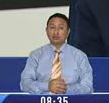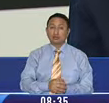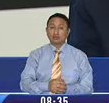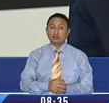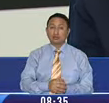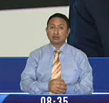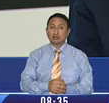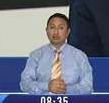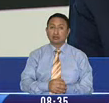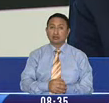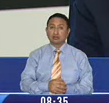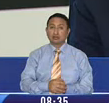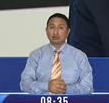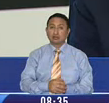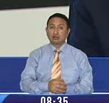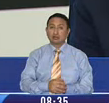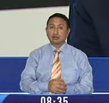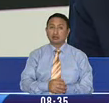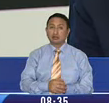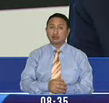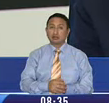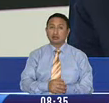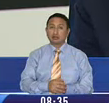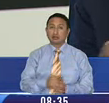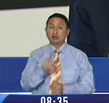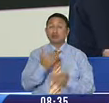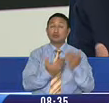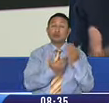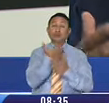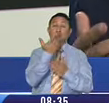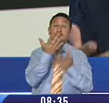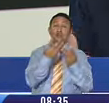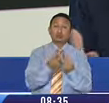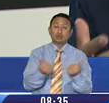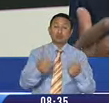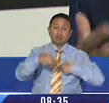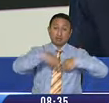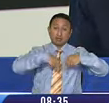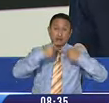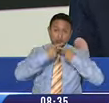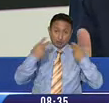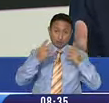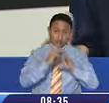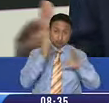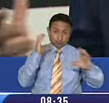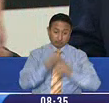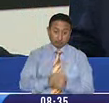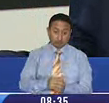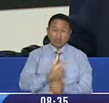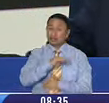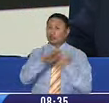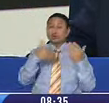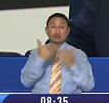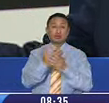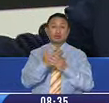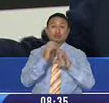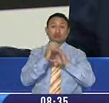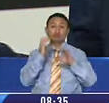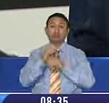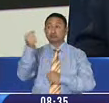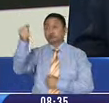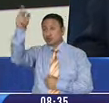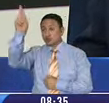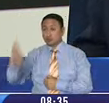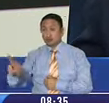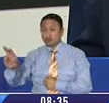construir soluciones de transporte público masivo. Tenemos que evitar de que todos los vehículos que vienen del sur